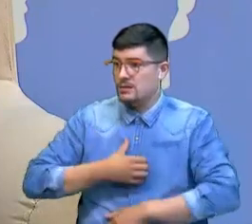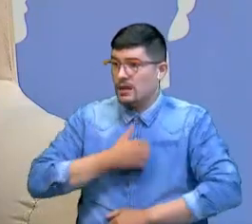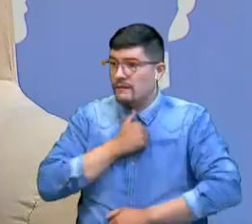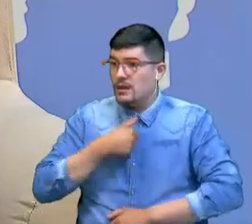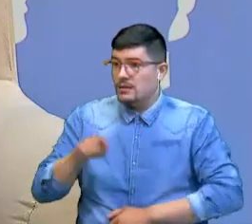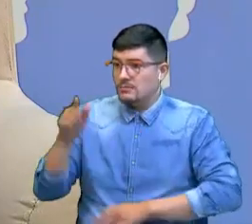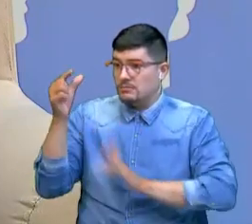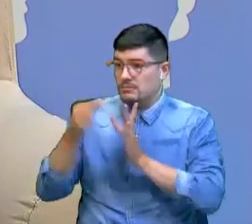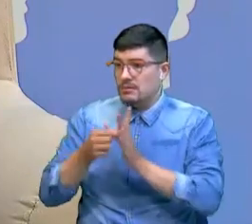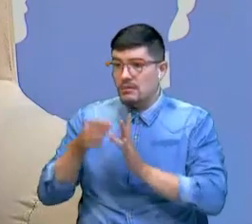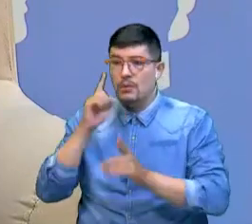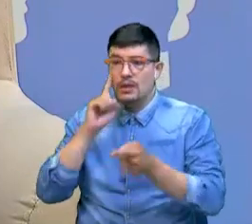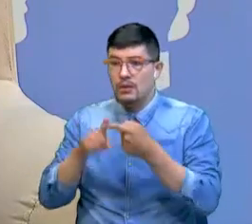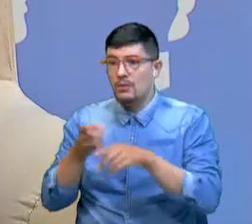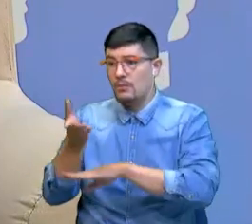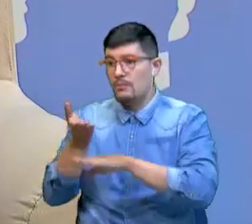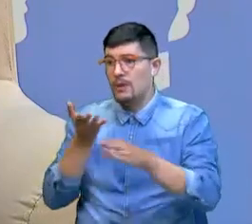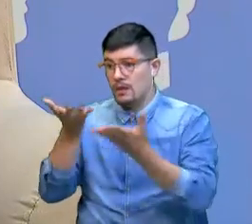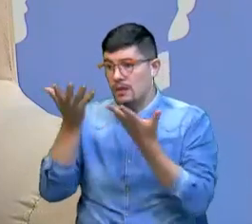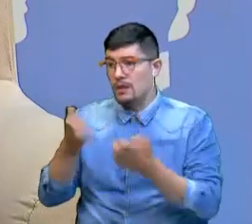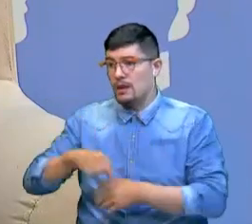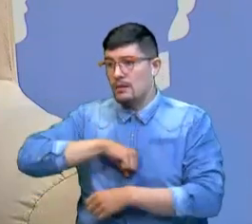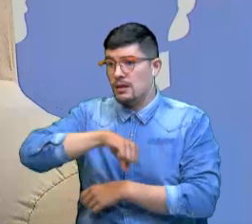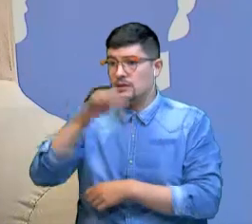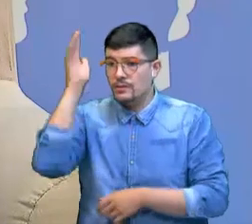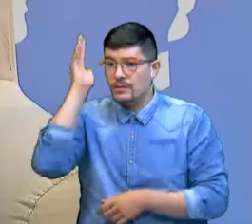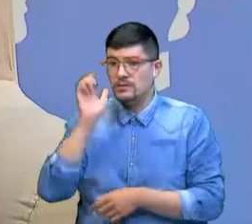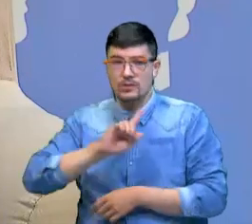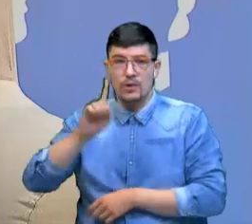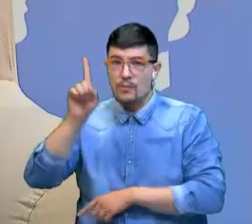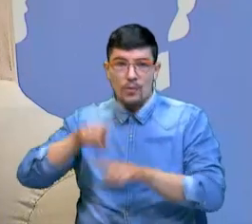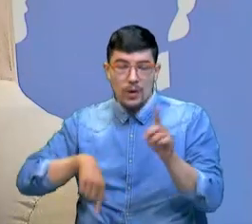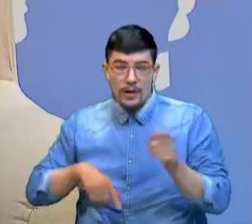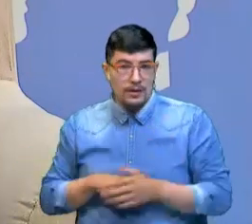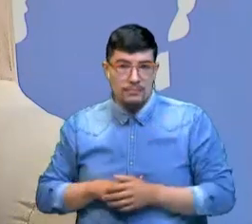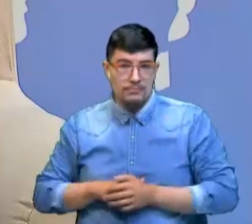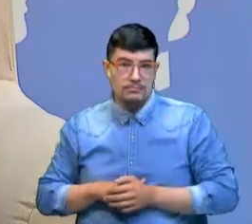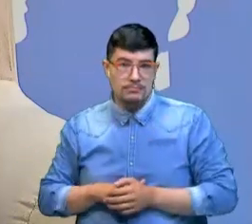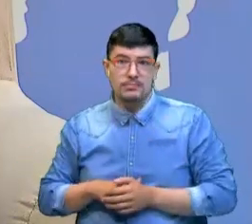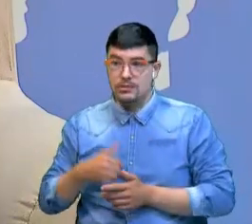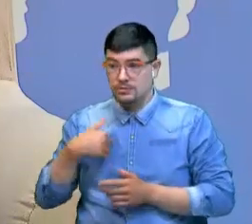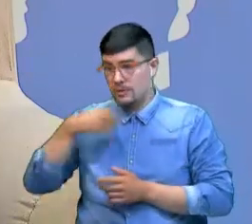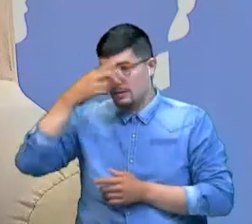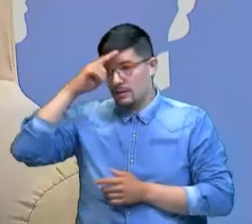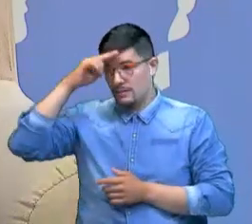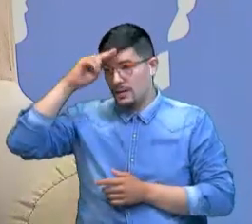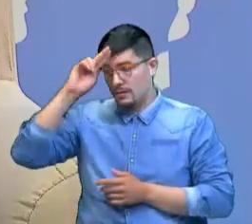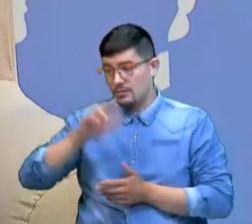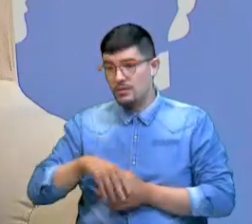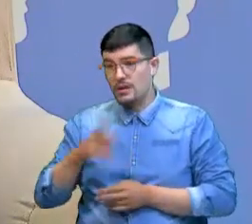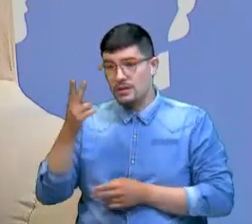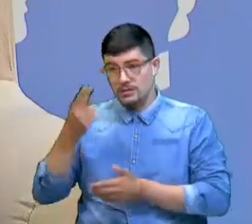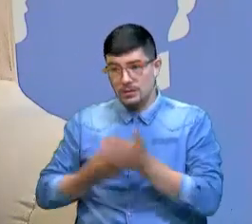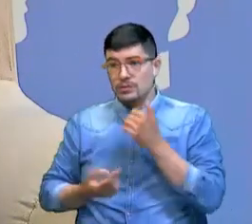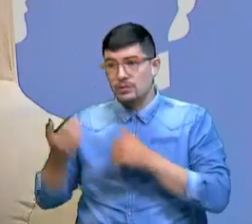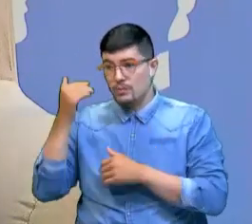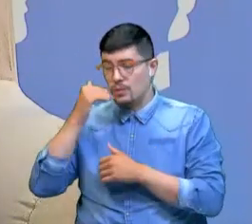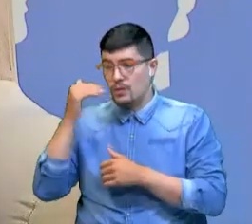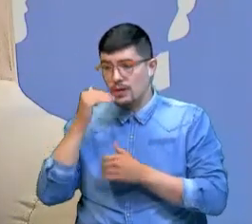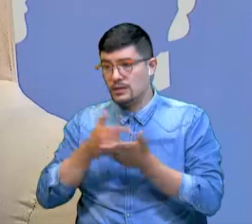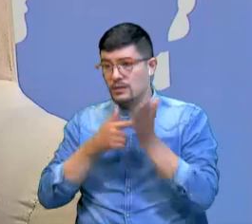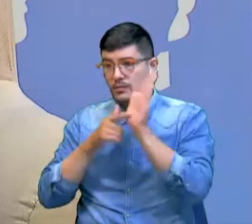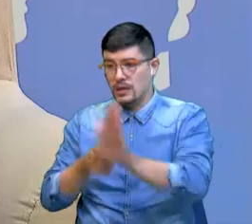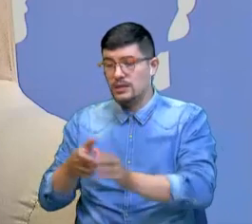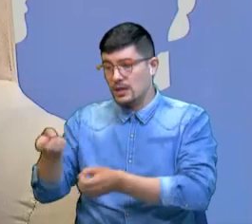este matrimonio, pretender y tener un derecho a parte de la pensión. Por lo que yo interpreto, las dos llegaron